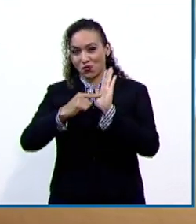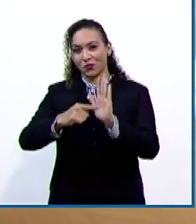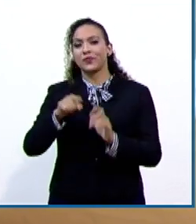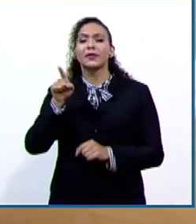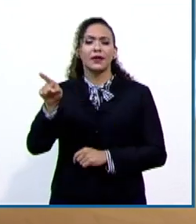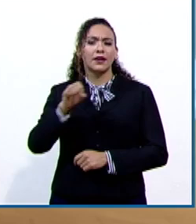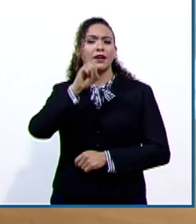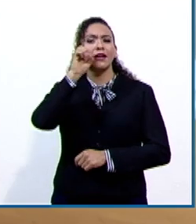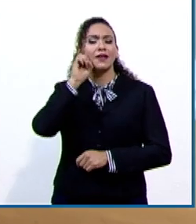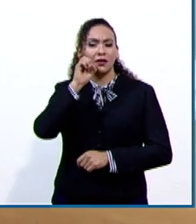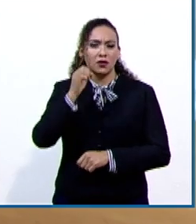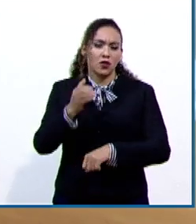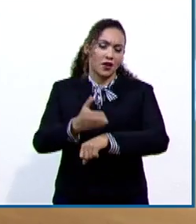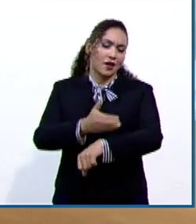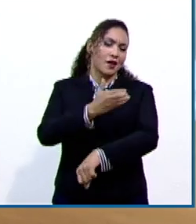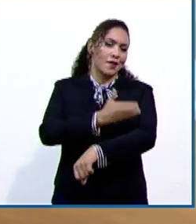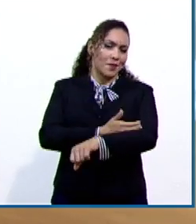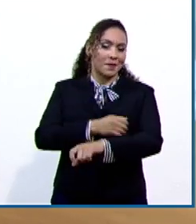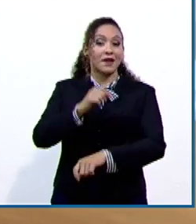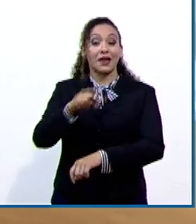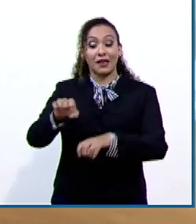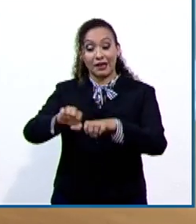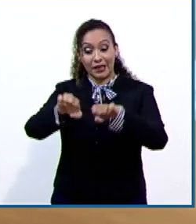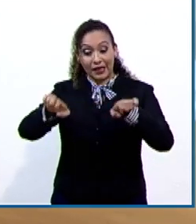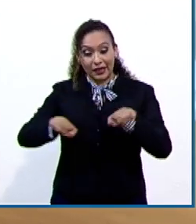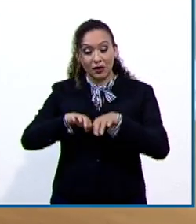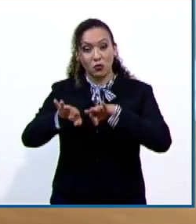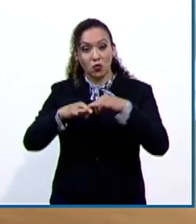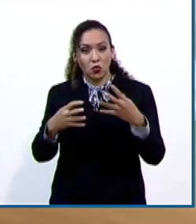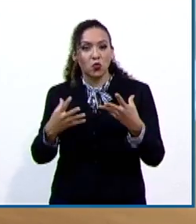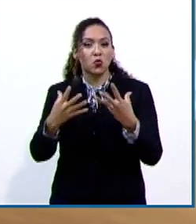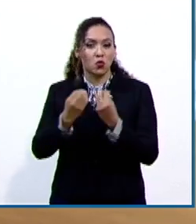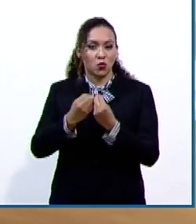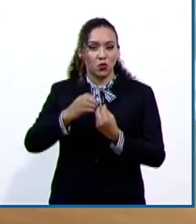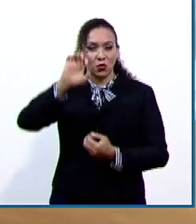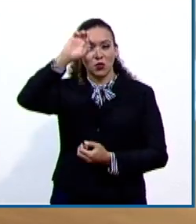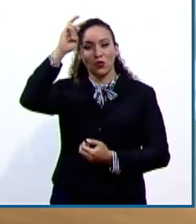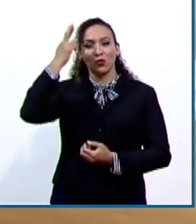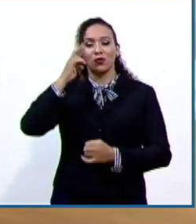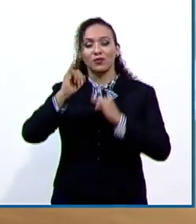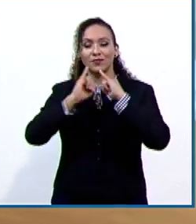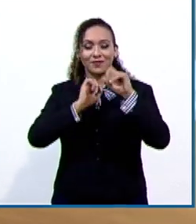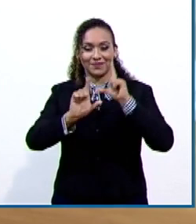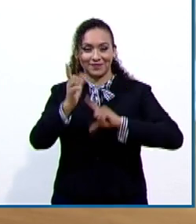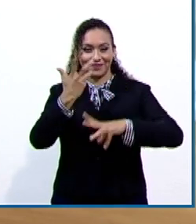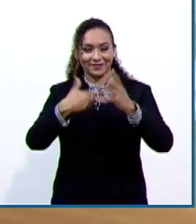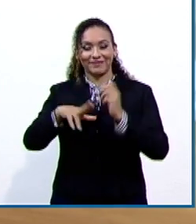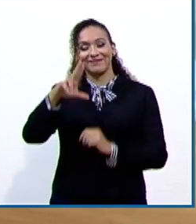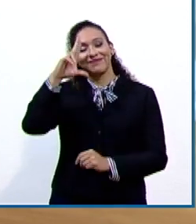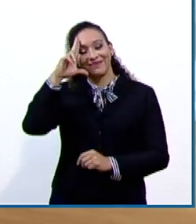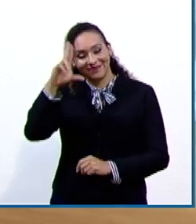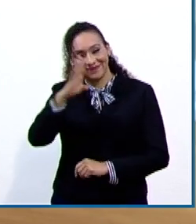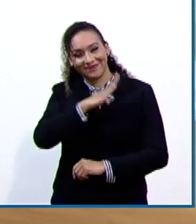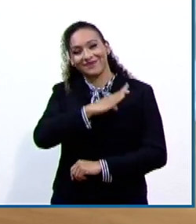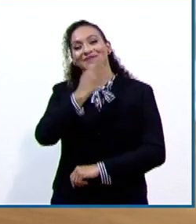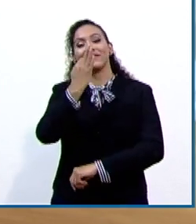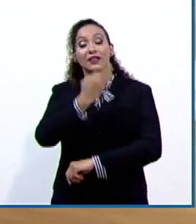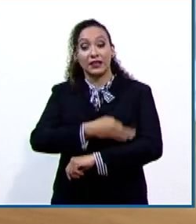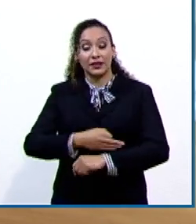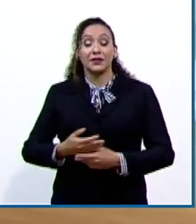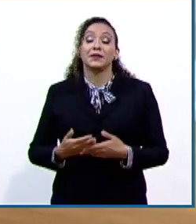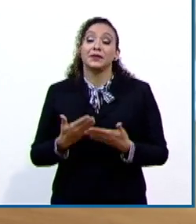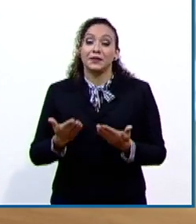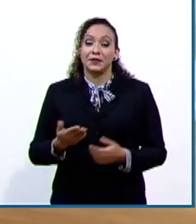acompaña, además, por supuesto, de todo este equipo de trabajo, Eusiris Rostro en la interpretación en lengua de señas